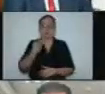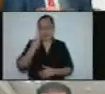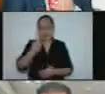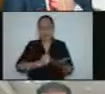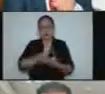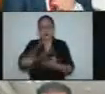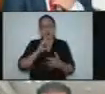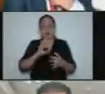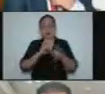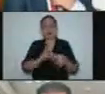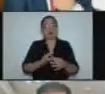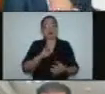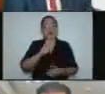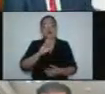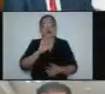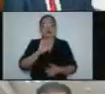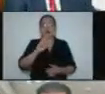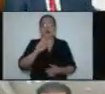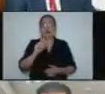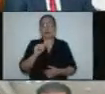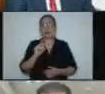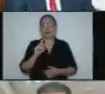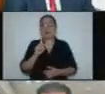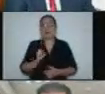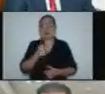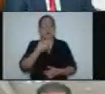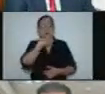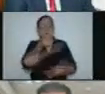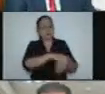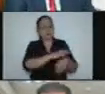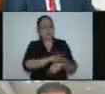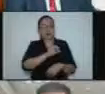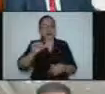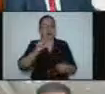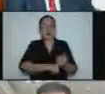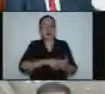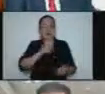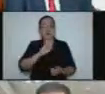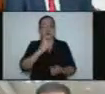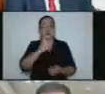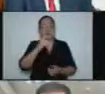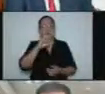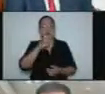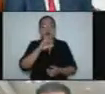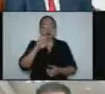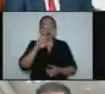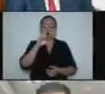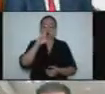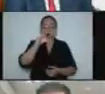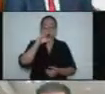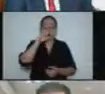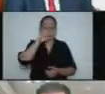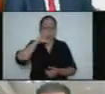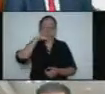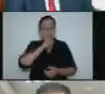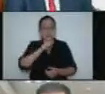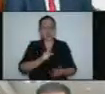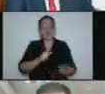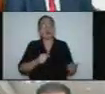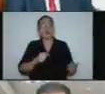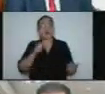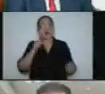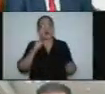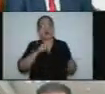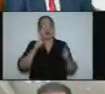la Fiscalía Especial de Delitos Electorales de la Fiscalía General del Estado de Aguascalientes, a la Unidad Técnica de